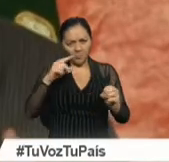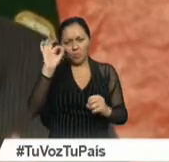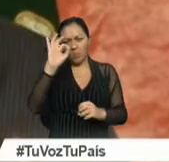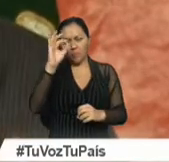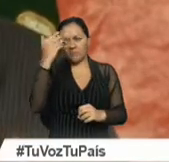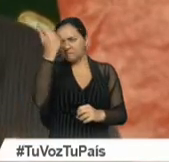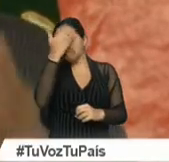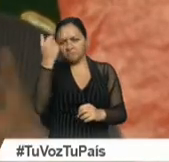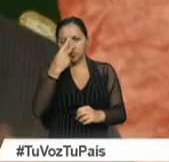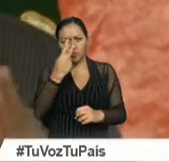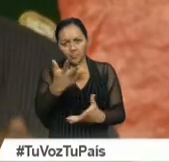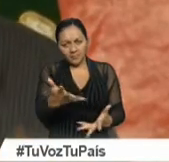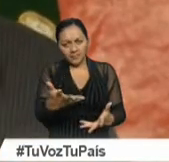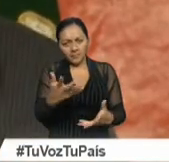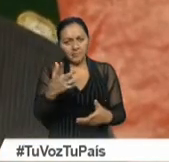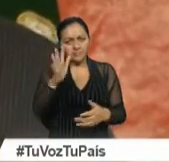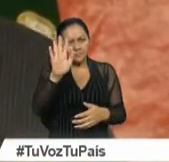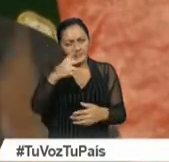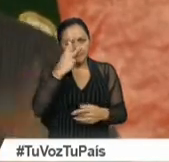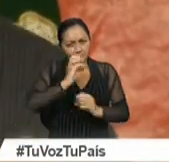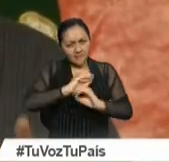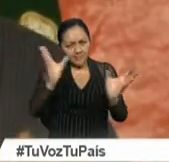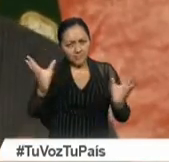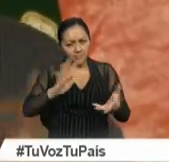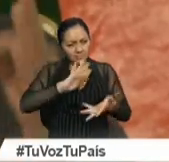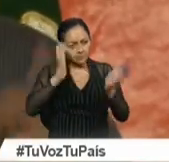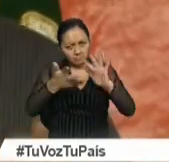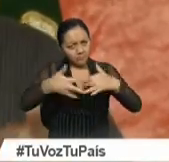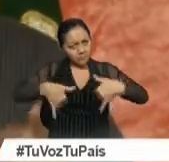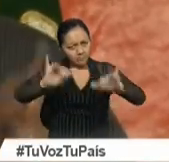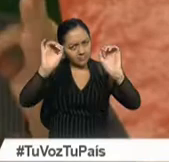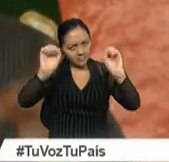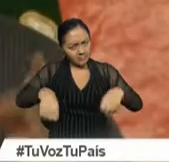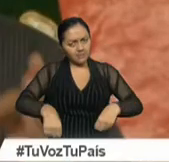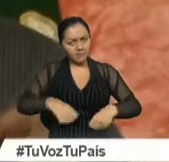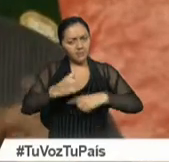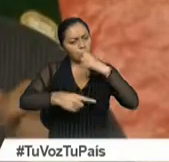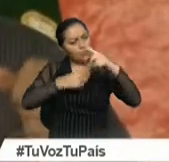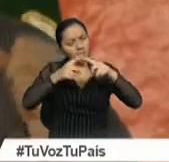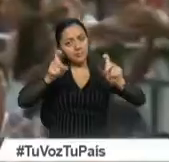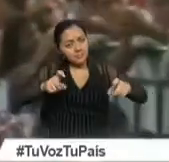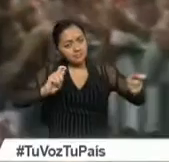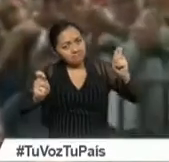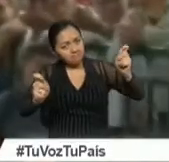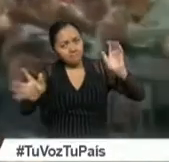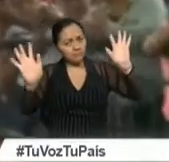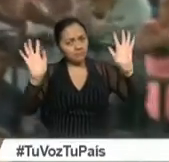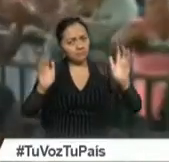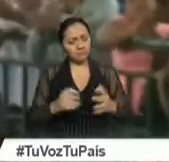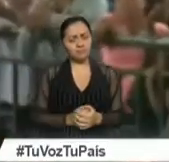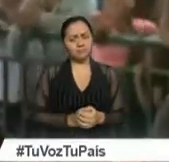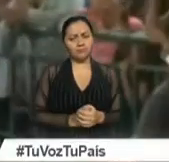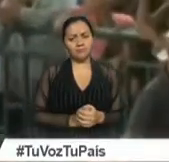la revolución continúa y mejora en todo lo que haya que mejorar.